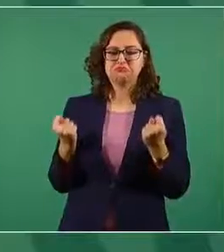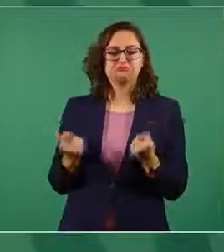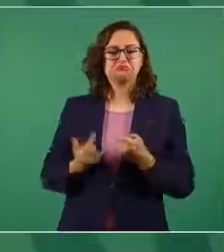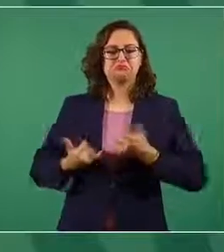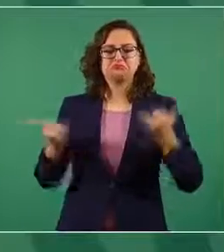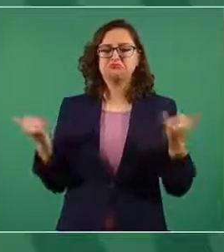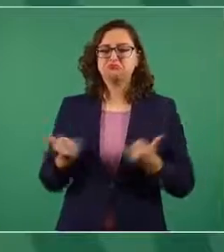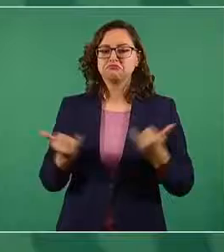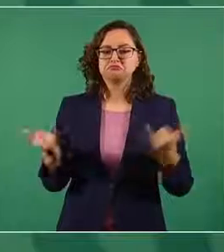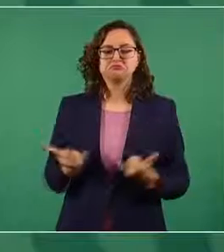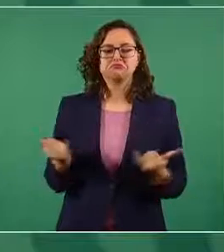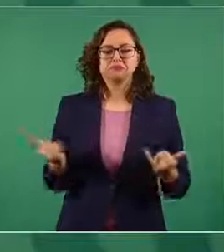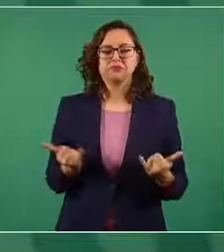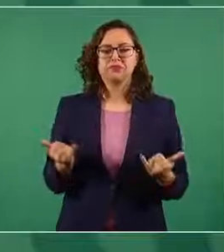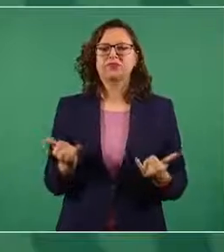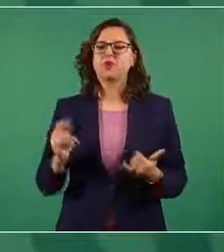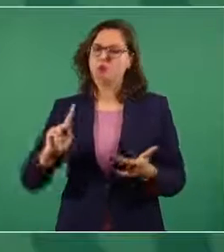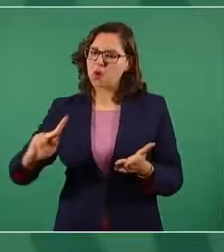vuelven todavía más